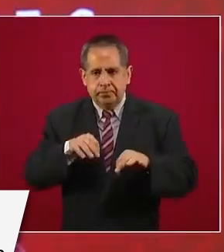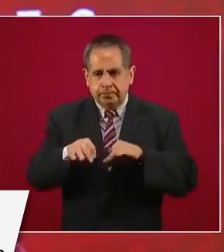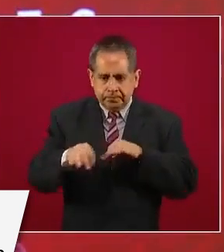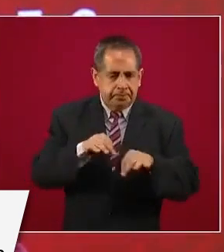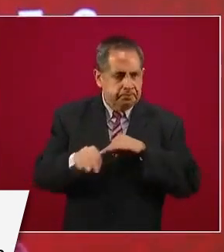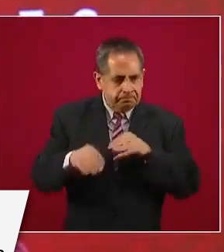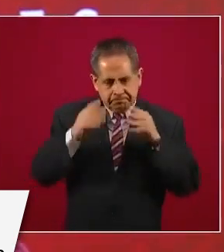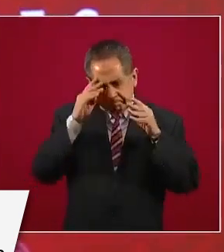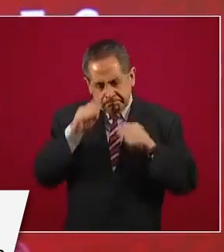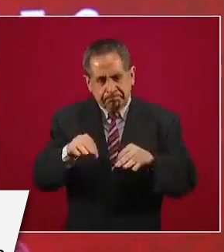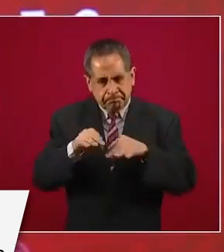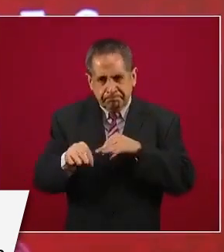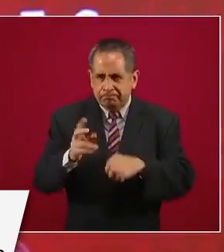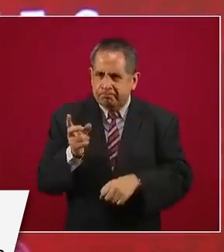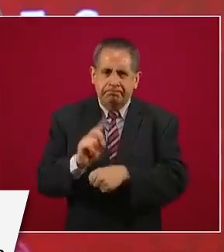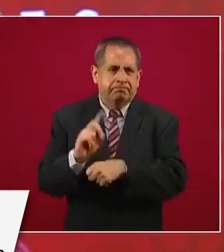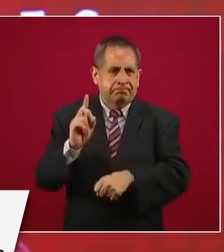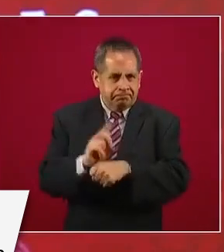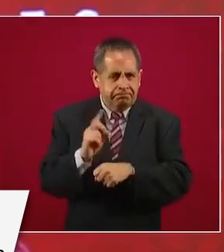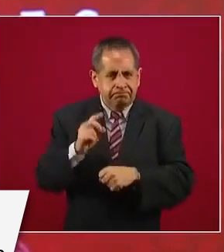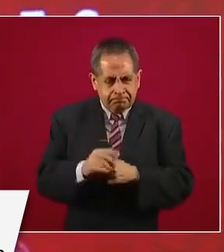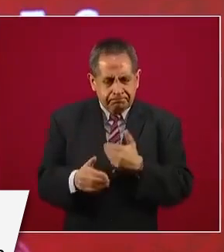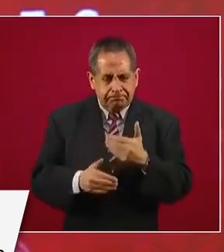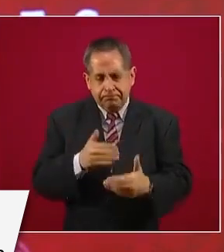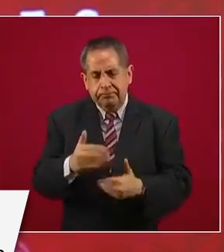trabajando todos los días